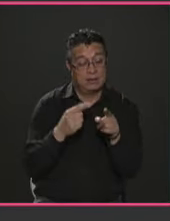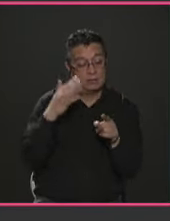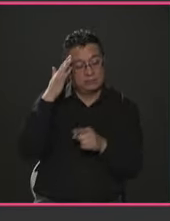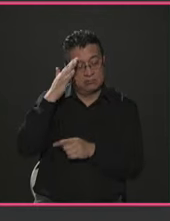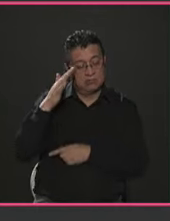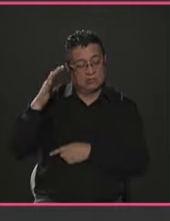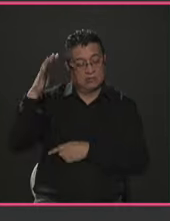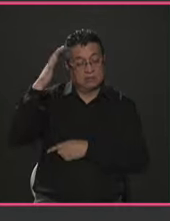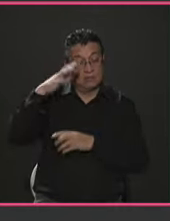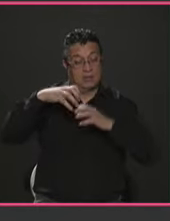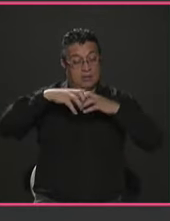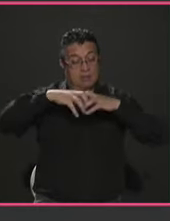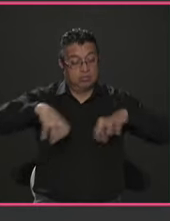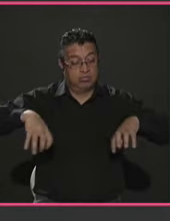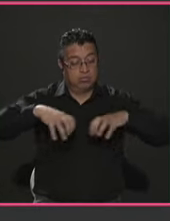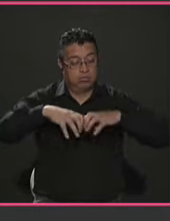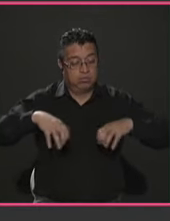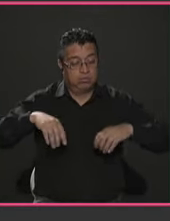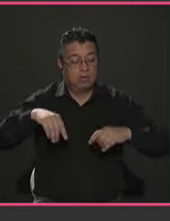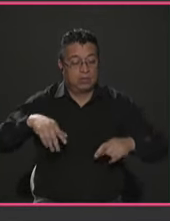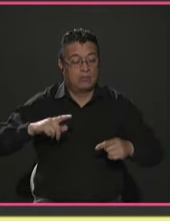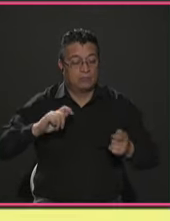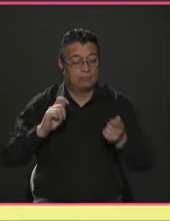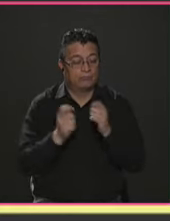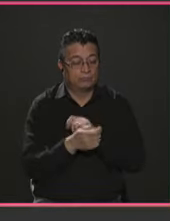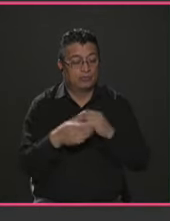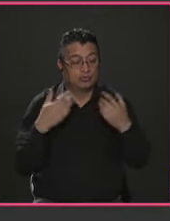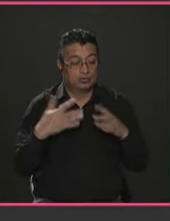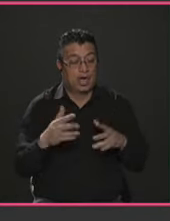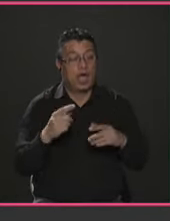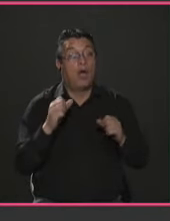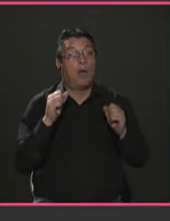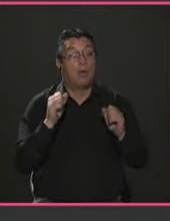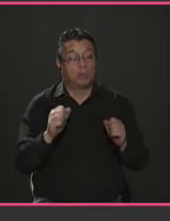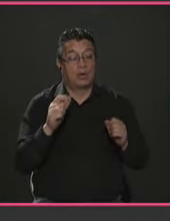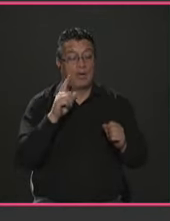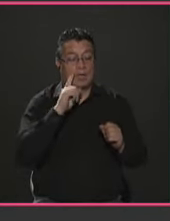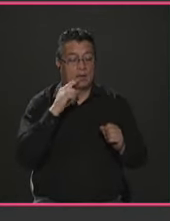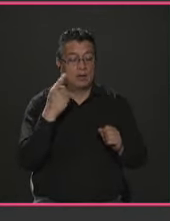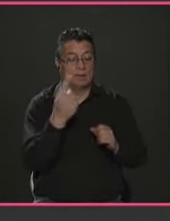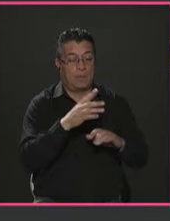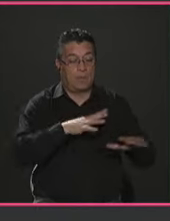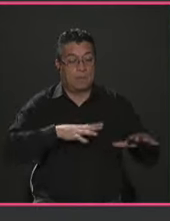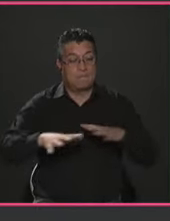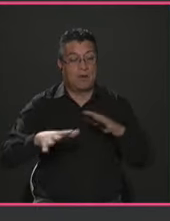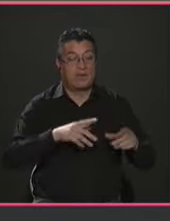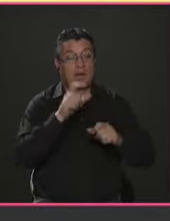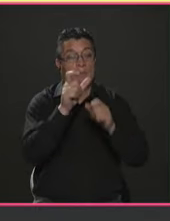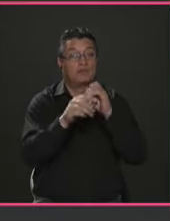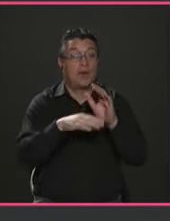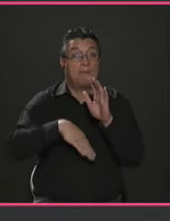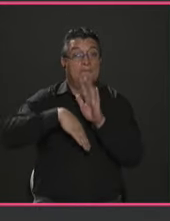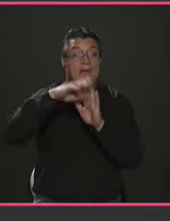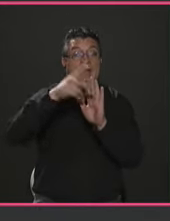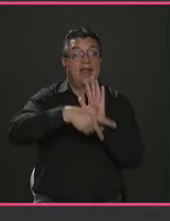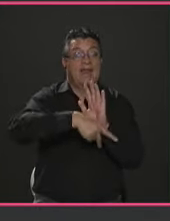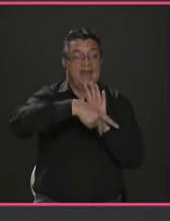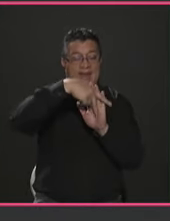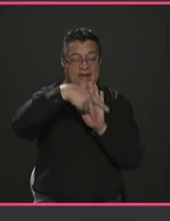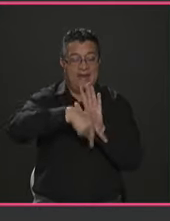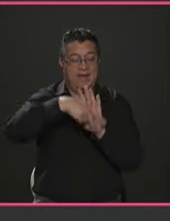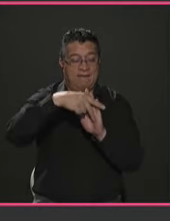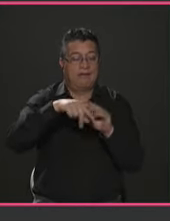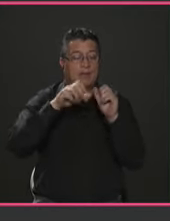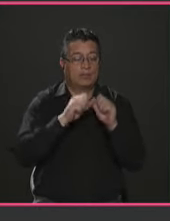polarización imaginemos que el proceso de polarización llega Sí en algún momento vamos a tener que comenzar a mover gente hacia mayores niveles de cualificación lo cual